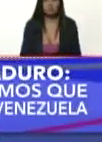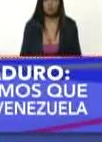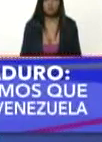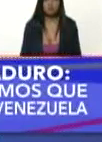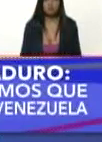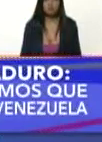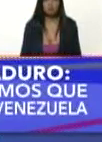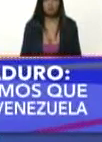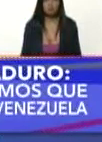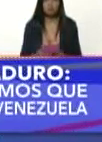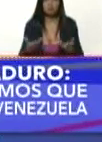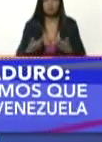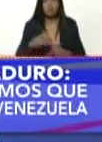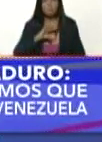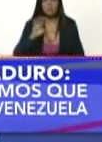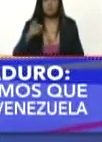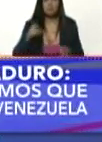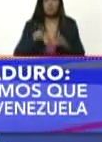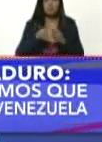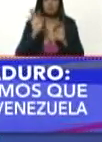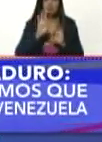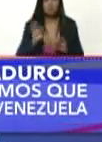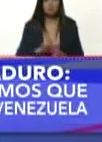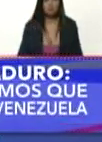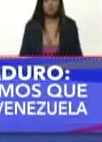y no sirven al país, ¿no?